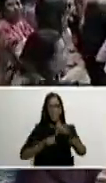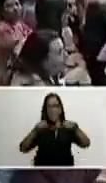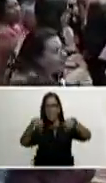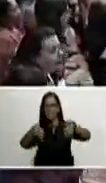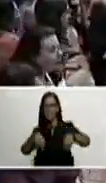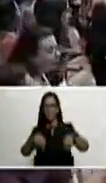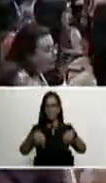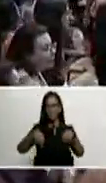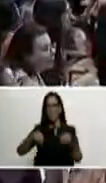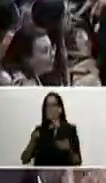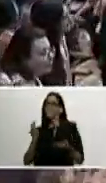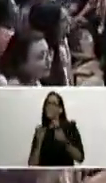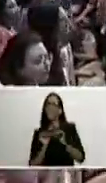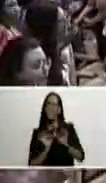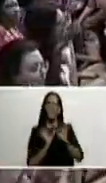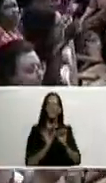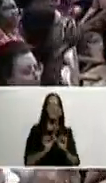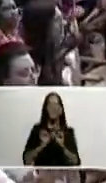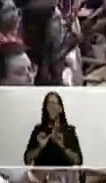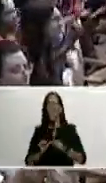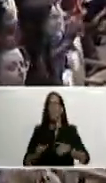aquí,